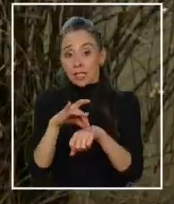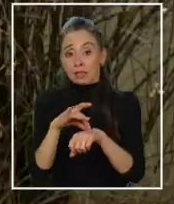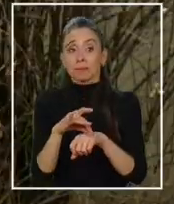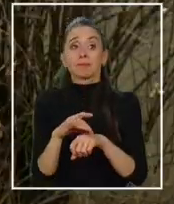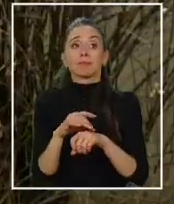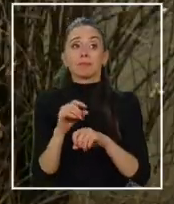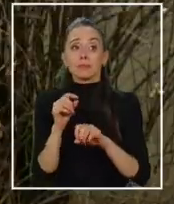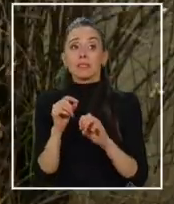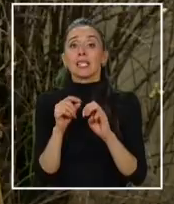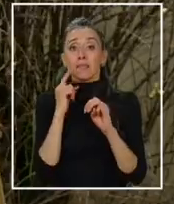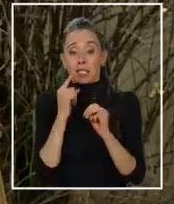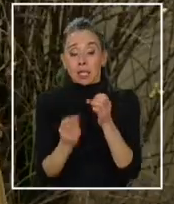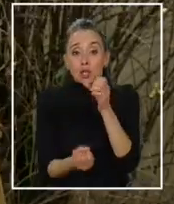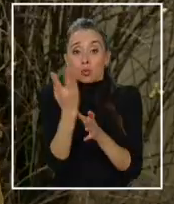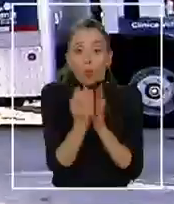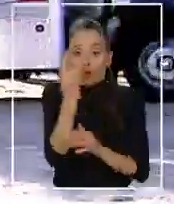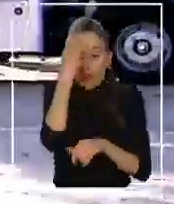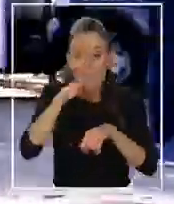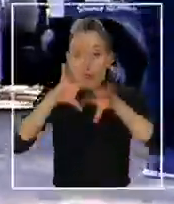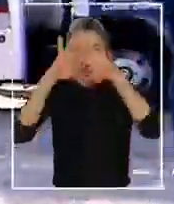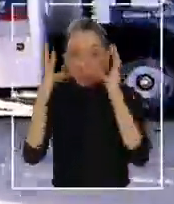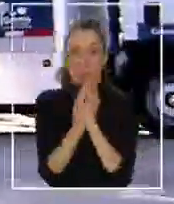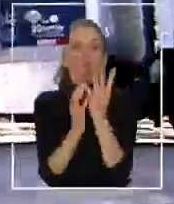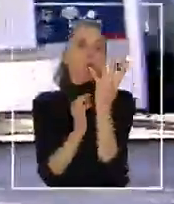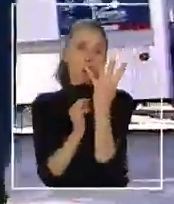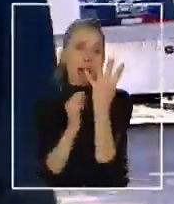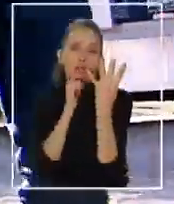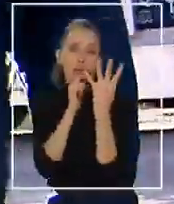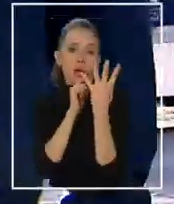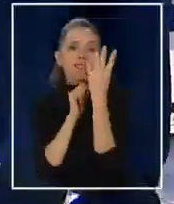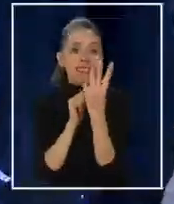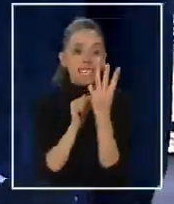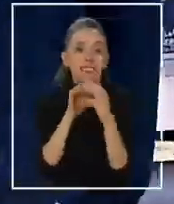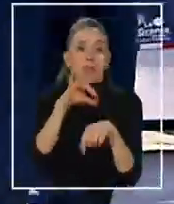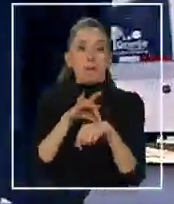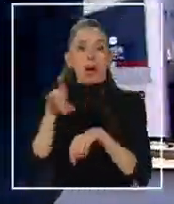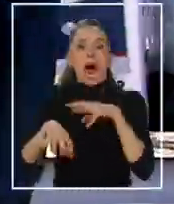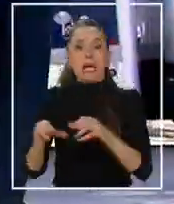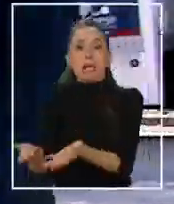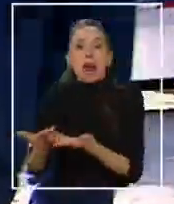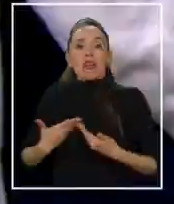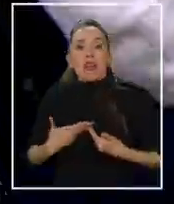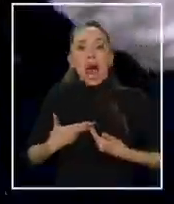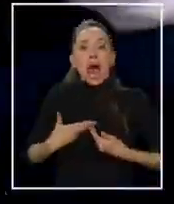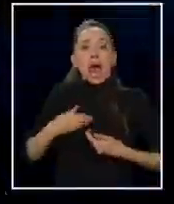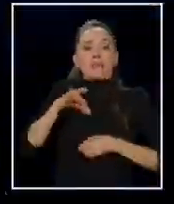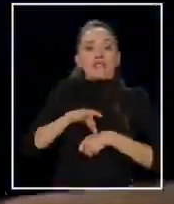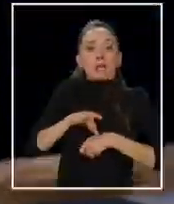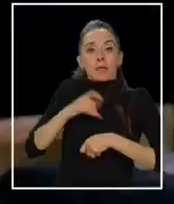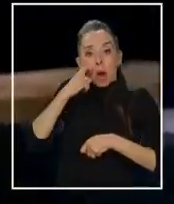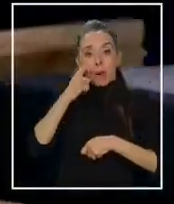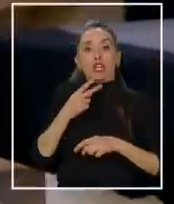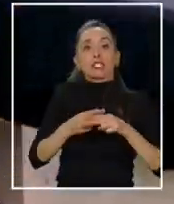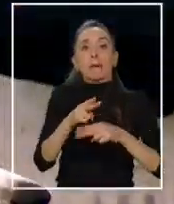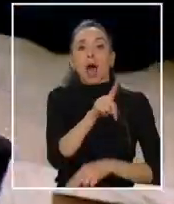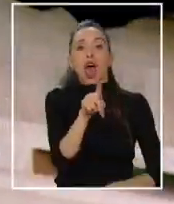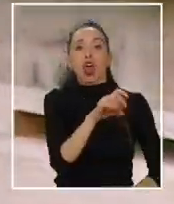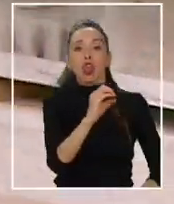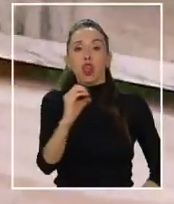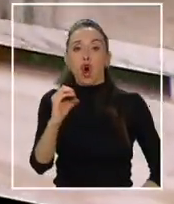3 de cada 4 nuevas enfermedades que aparecen en el planeta son producto de esta zoonosis, ¿no?, que vienen desde los animales. Tenemos, por